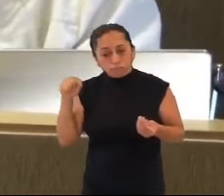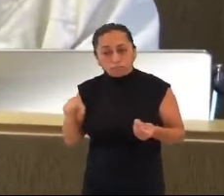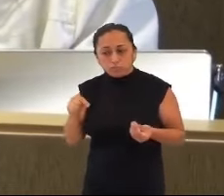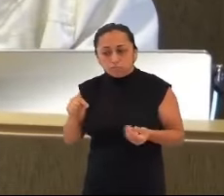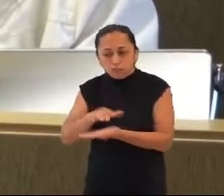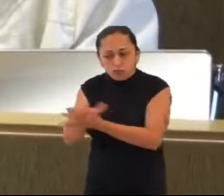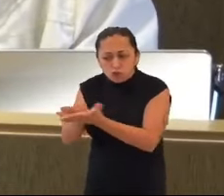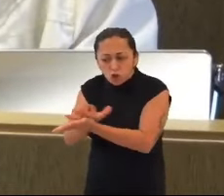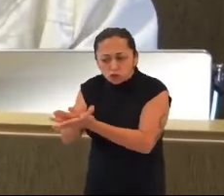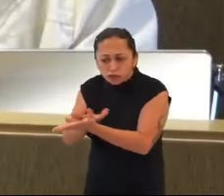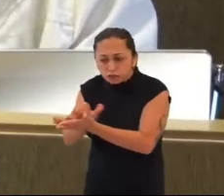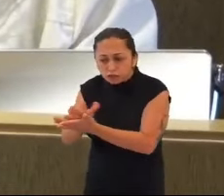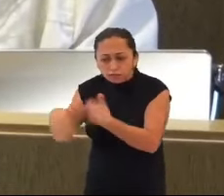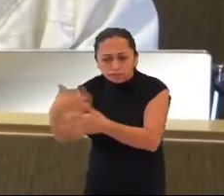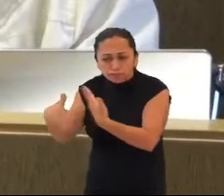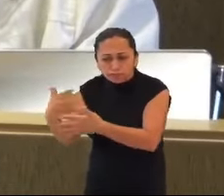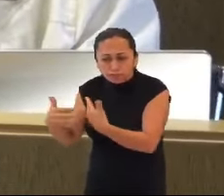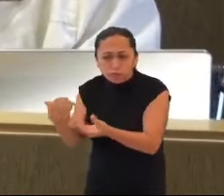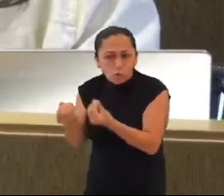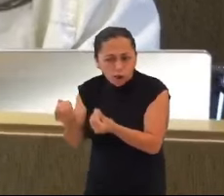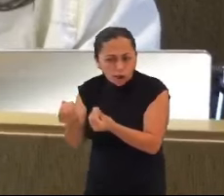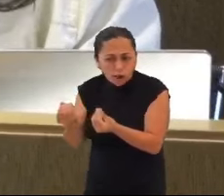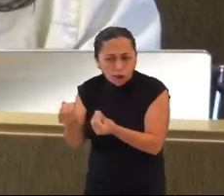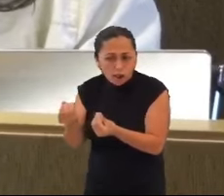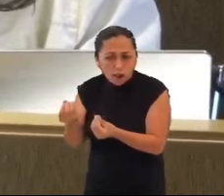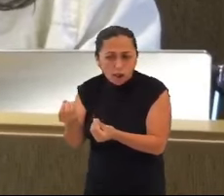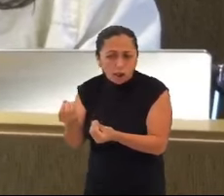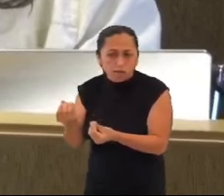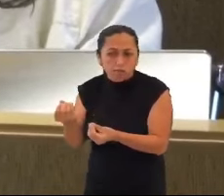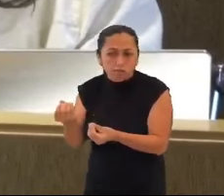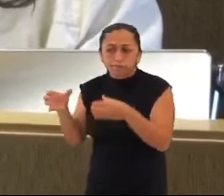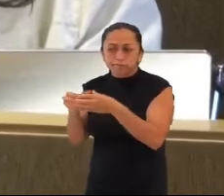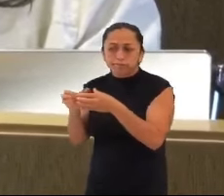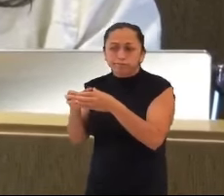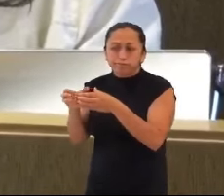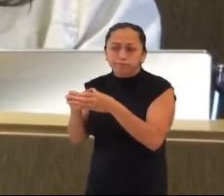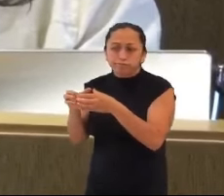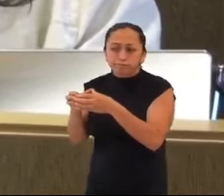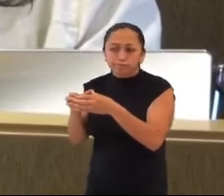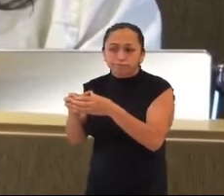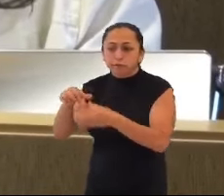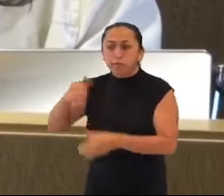contexto en el que las patronales están envalentonadas